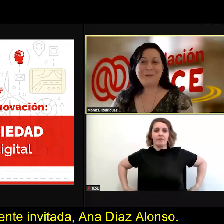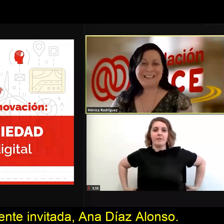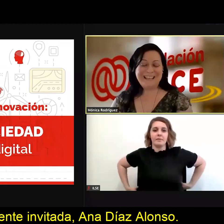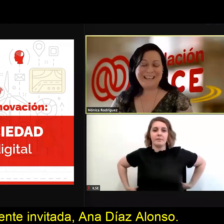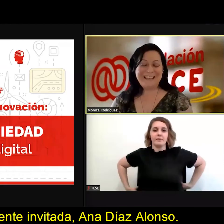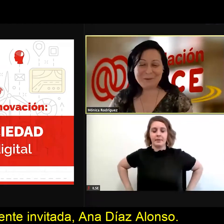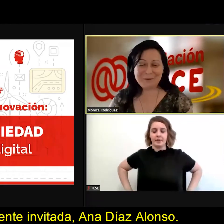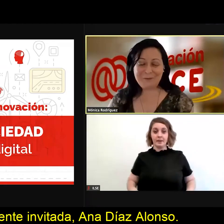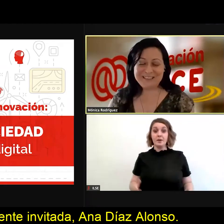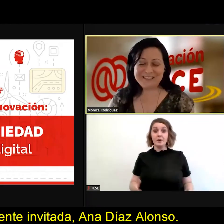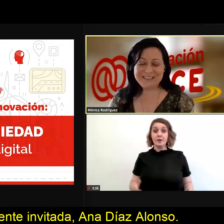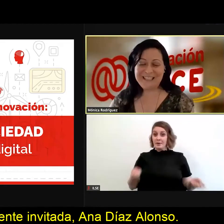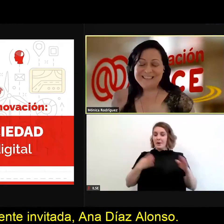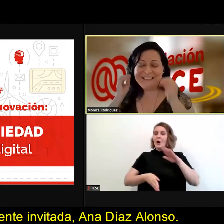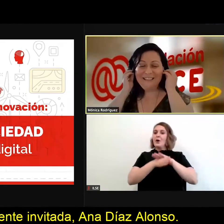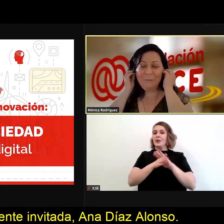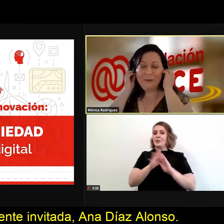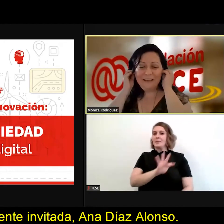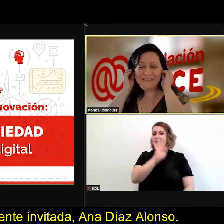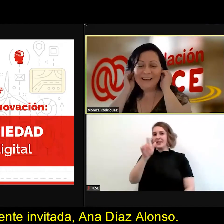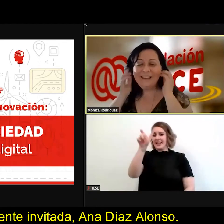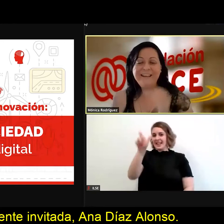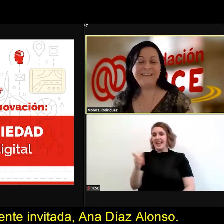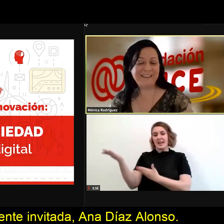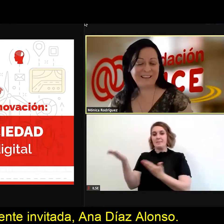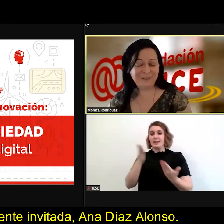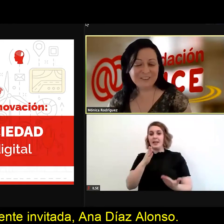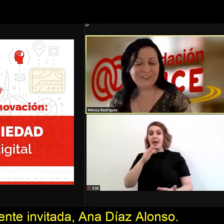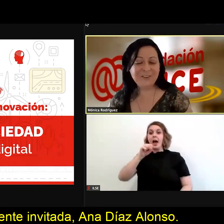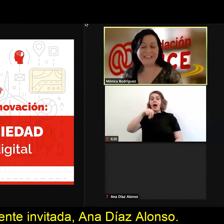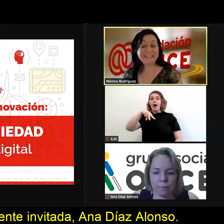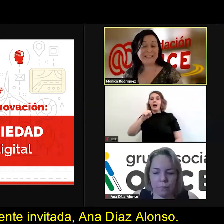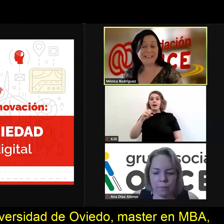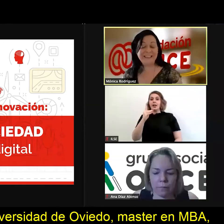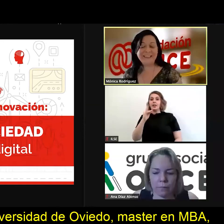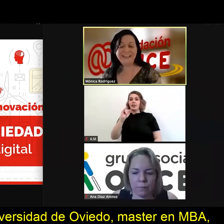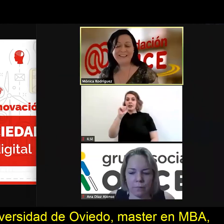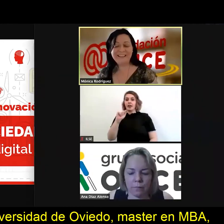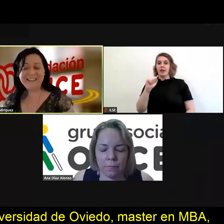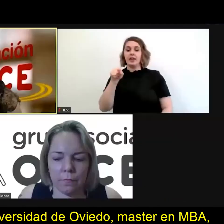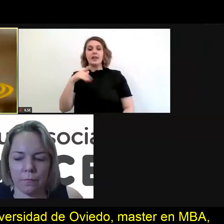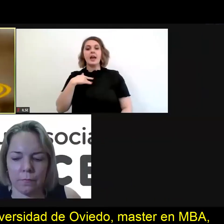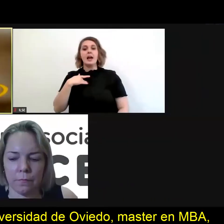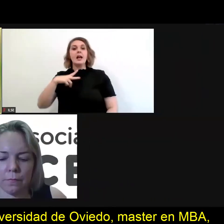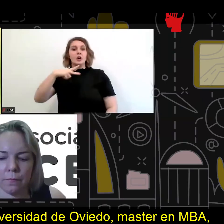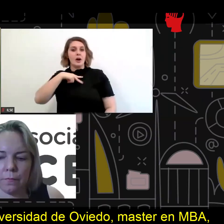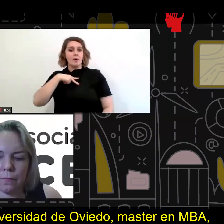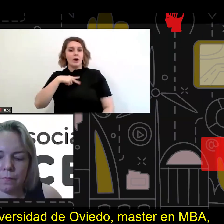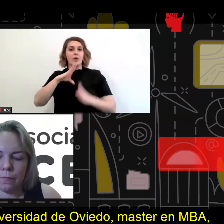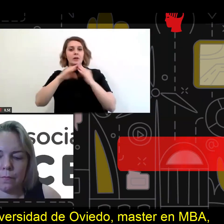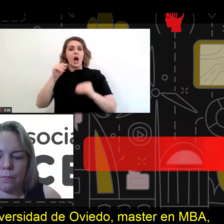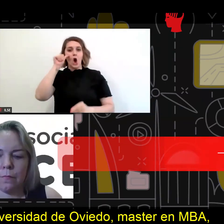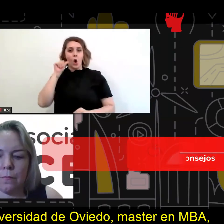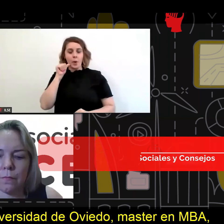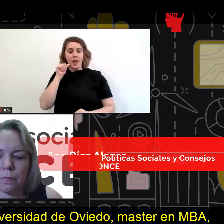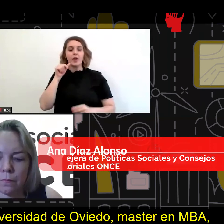Pues nada, seguimos con nuestra siguiente invitada, Ana Díaz Alonso. Ella es licenciada en Derecho por la Universidad de Oviedo, máster